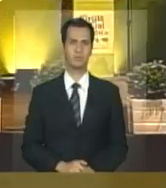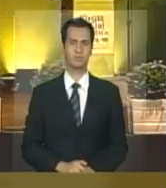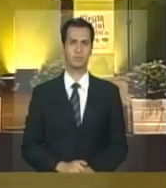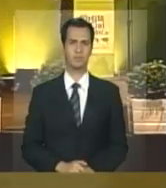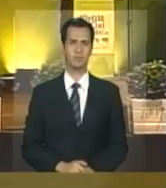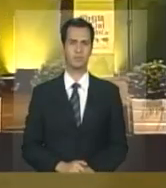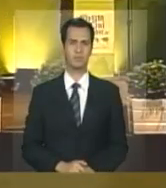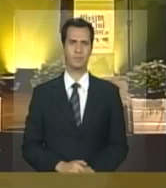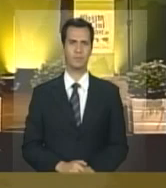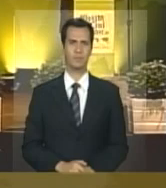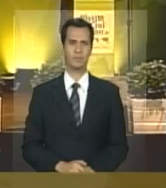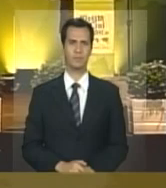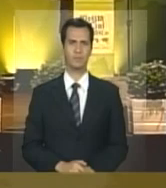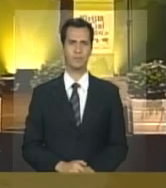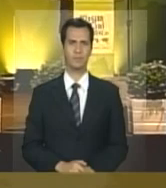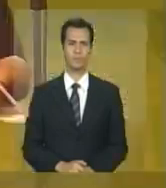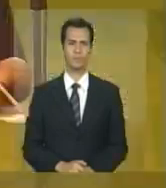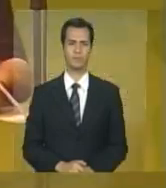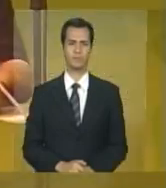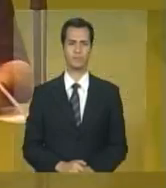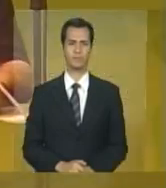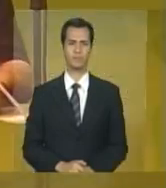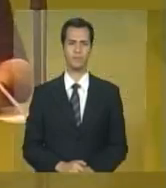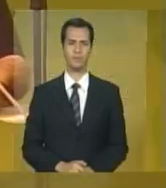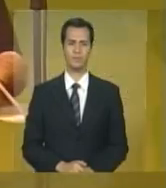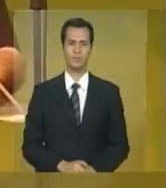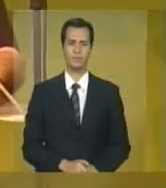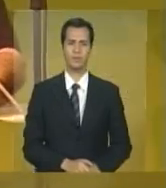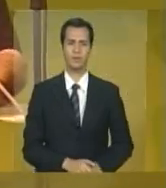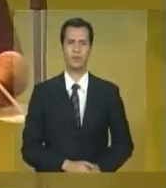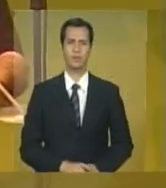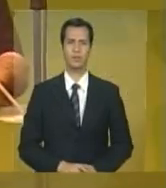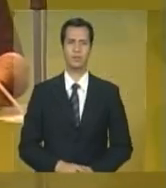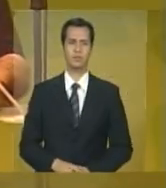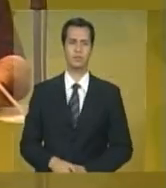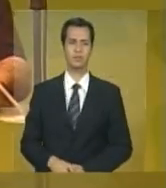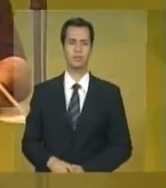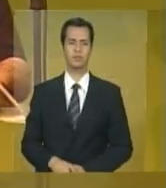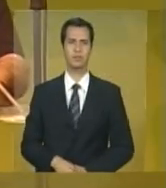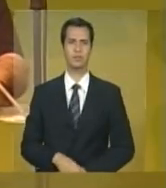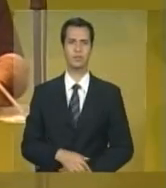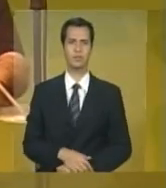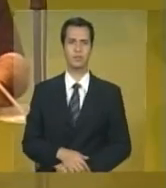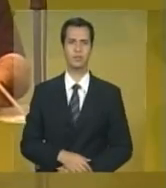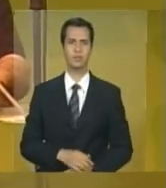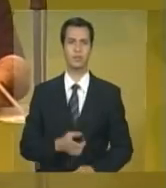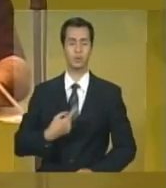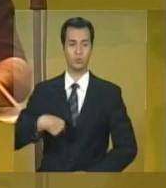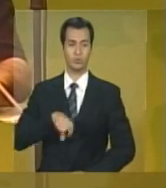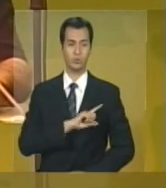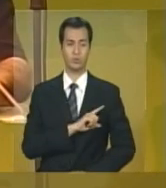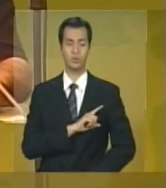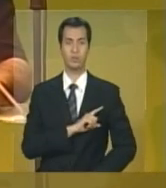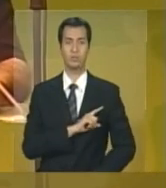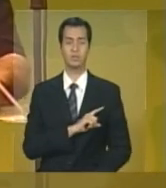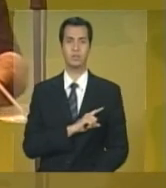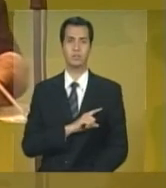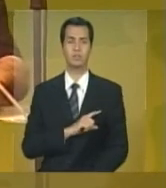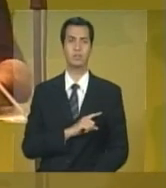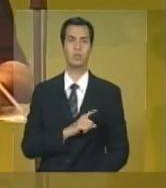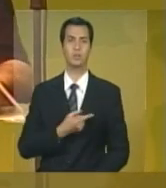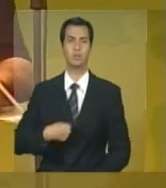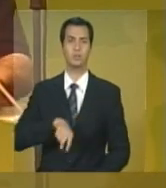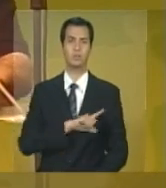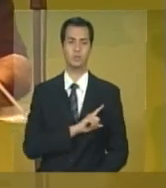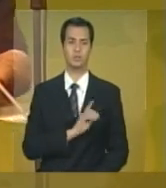Para nosotros, derrotamos el ALCA, el acuerdo de libre